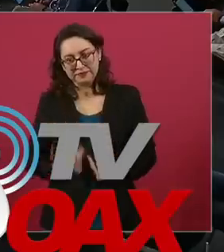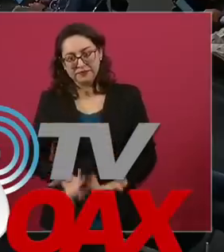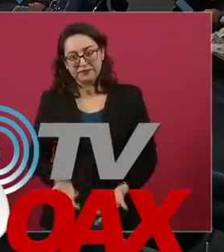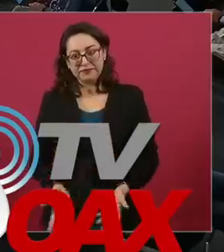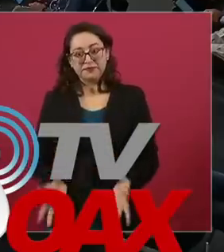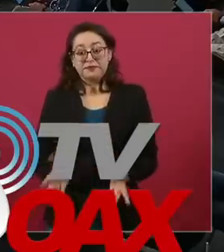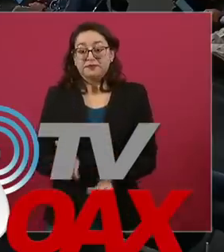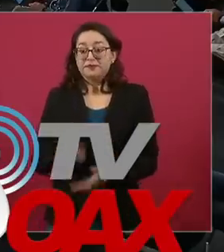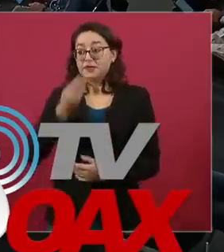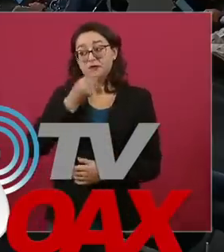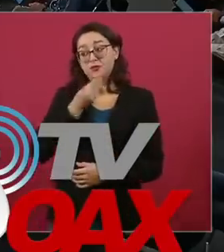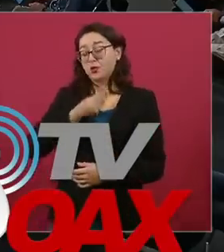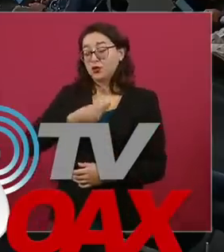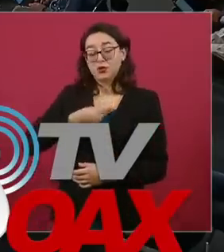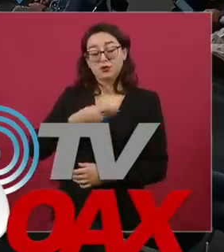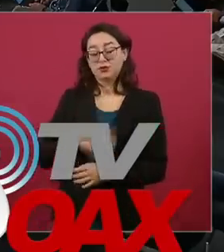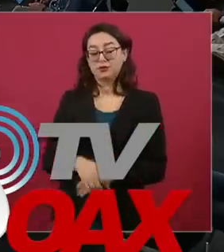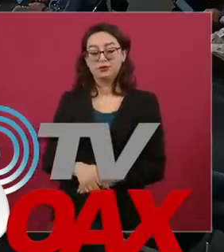No, porque